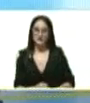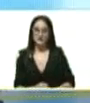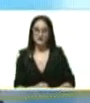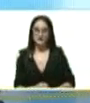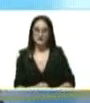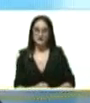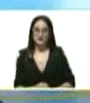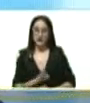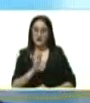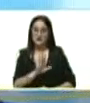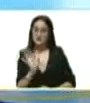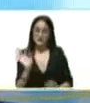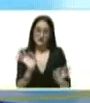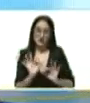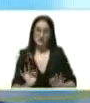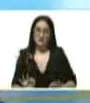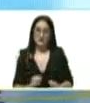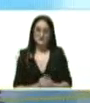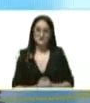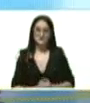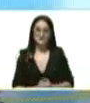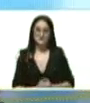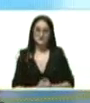Es la vía, la creación de riqueza,